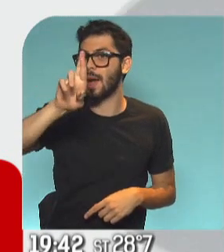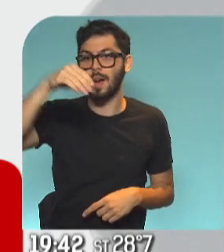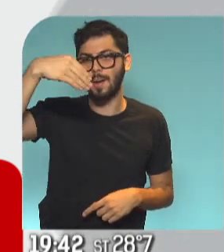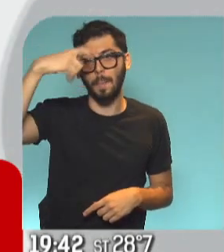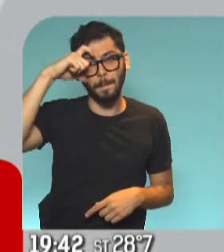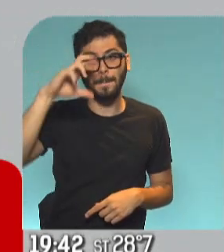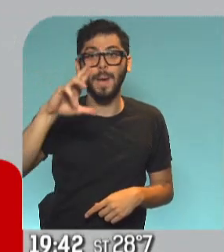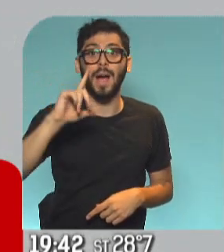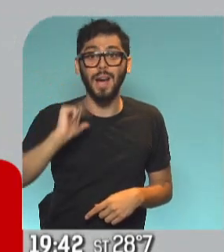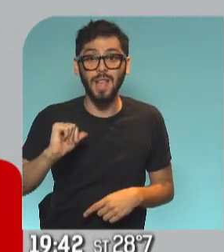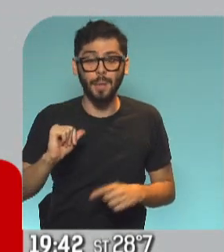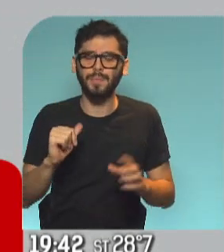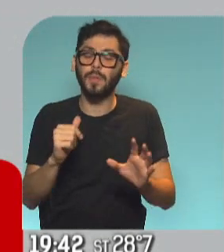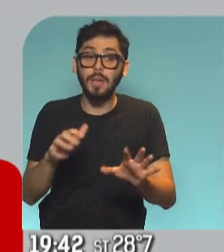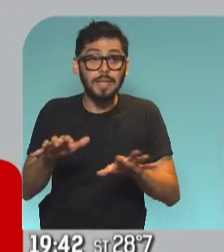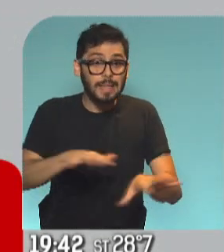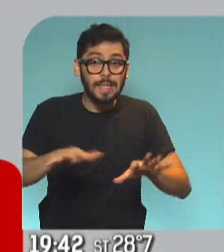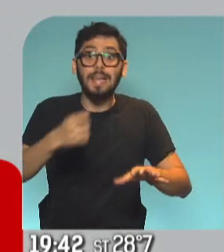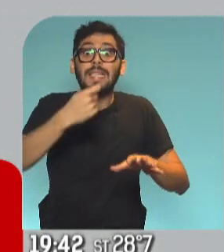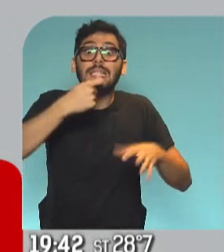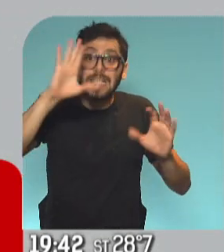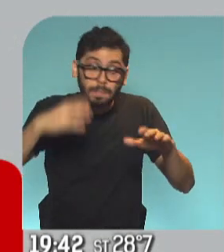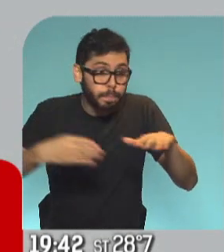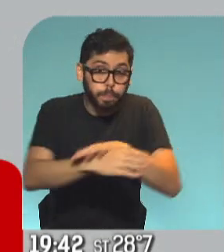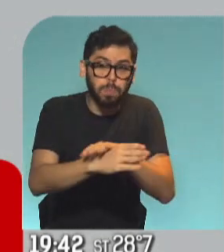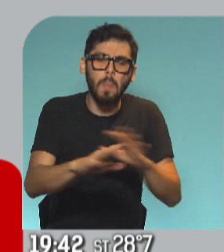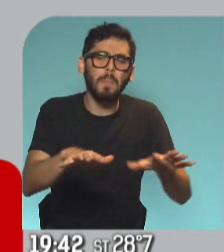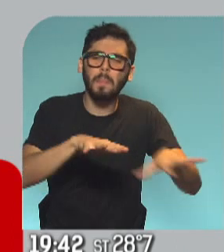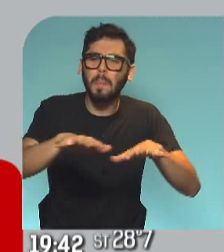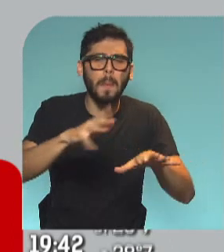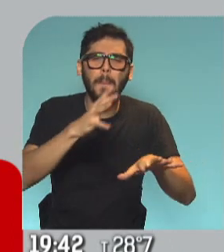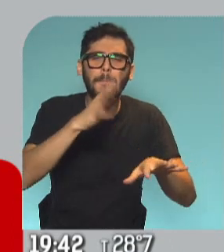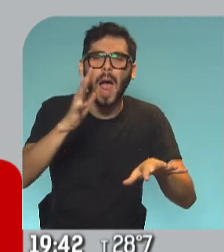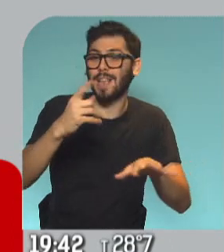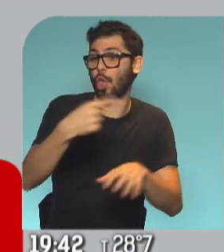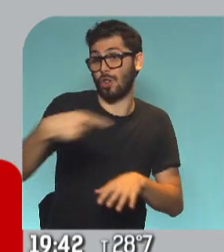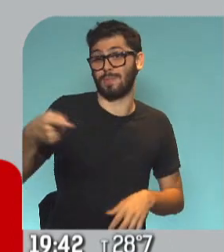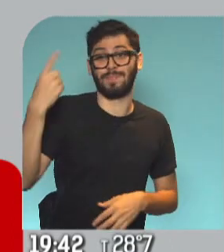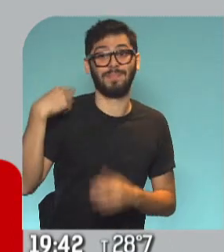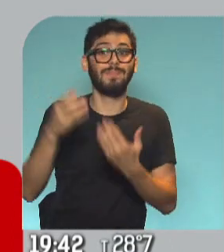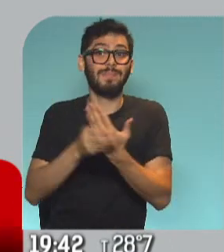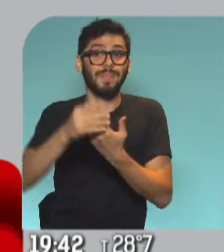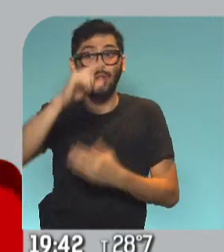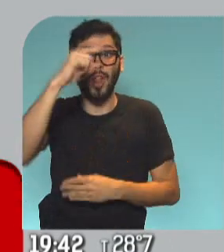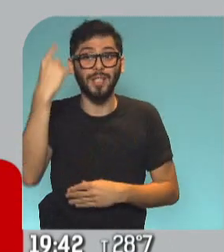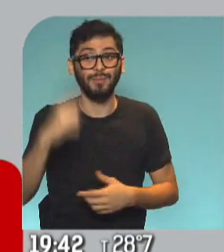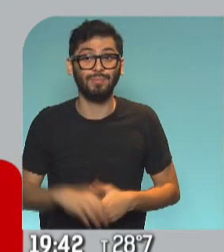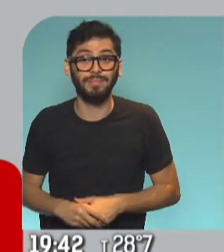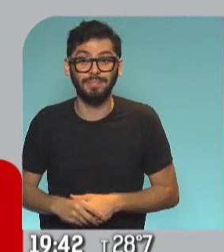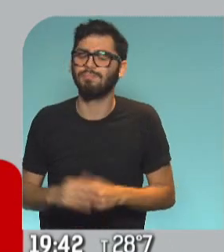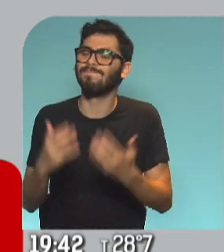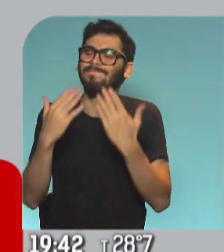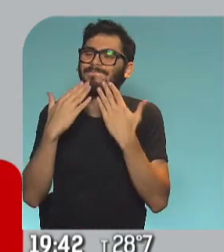lo que sucedió la semana pasada en el Ministerio de Salud de Nación. Bien, Gabriel Gamarra, volvemos cuando haya